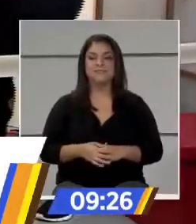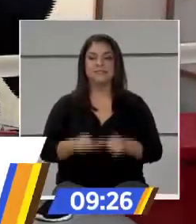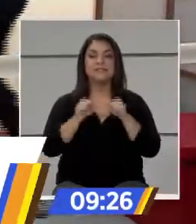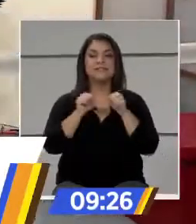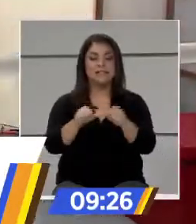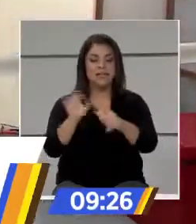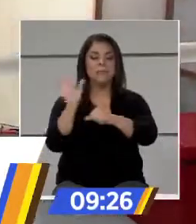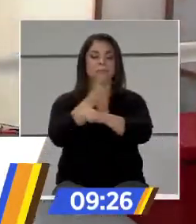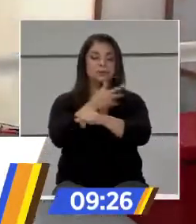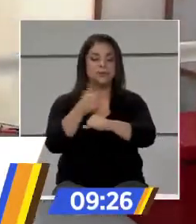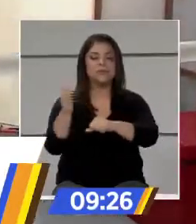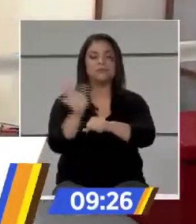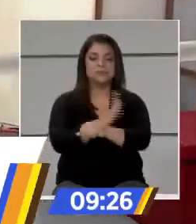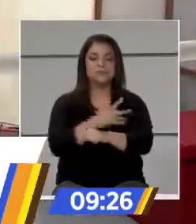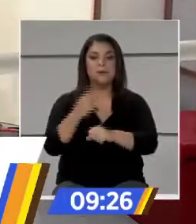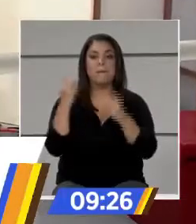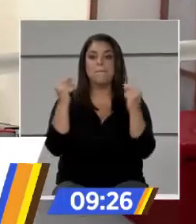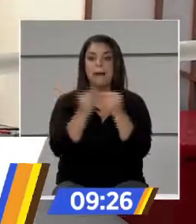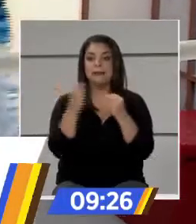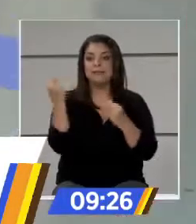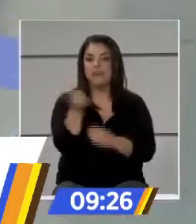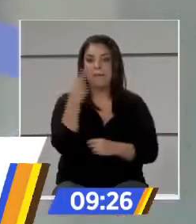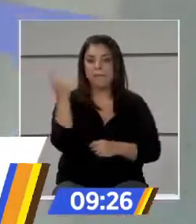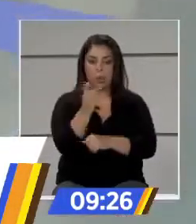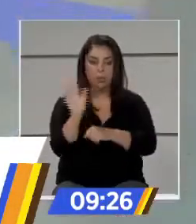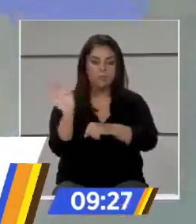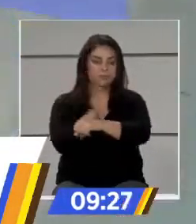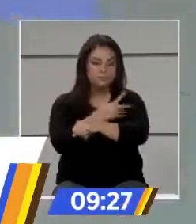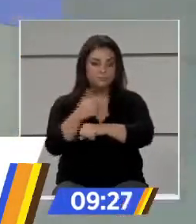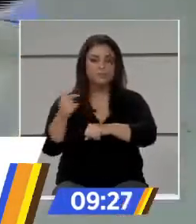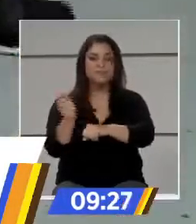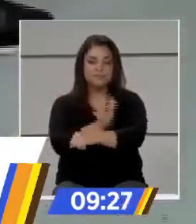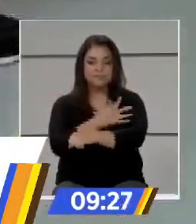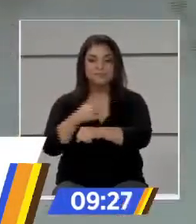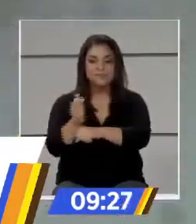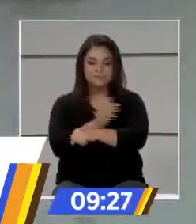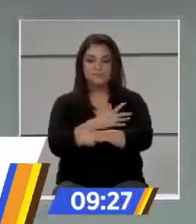Vamos de nuevo. Más rápido, Sergio, más rápido.